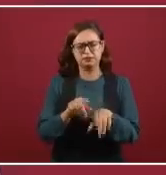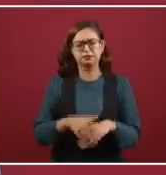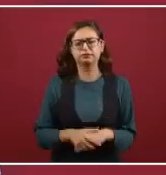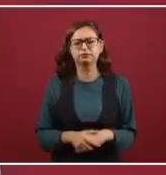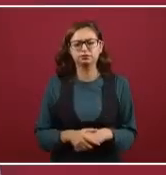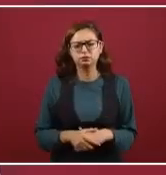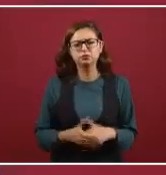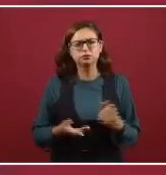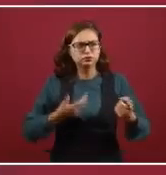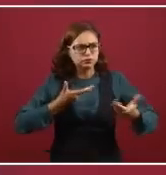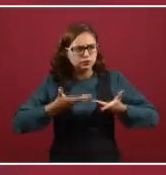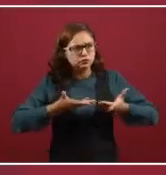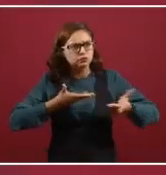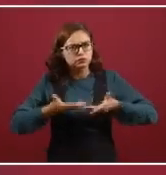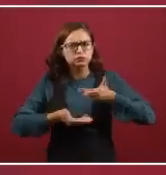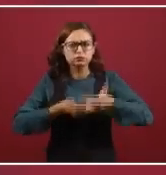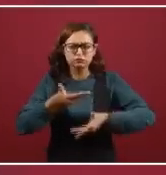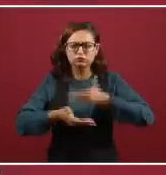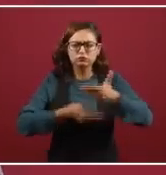vamos bien,